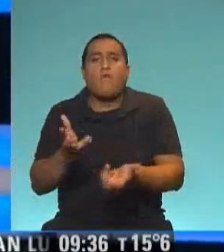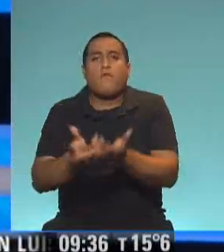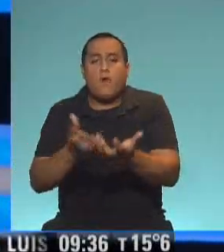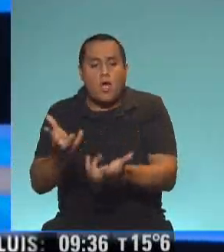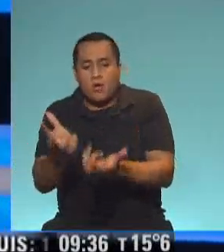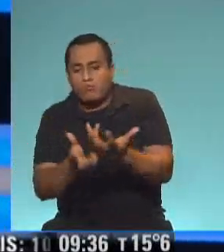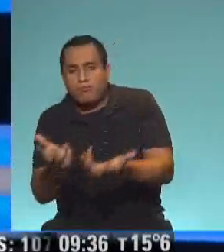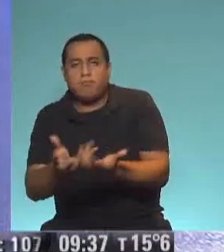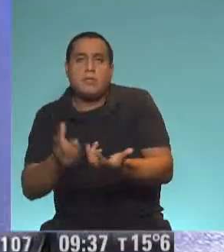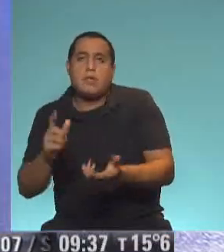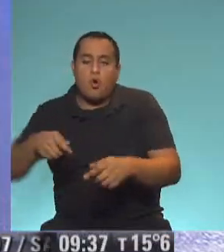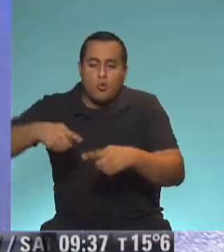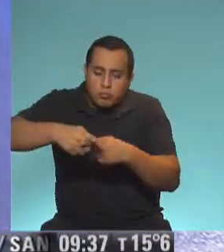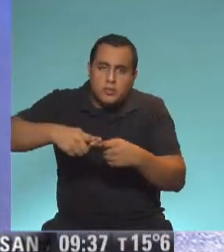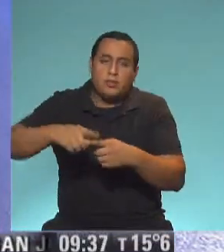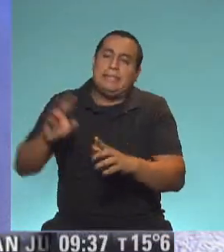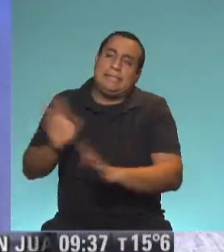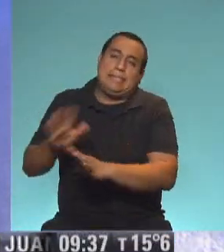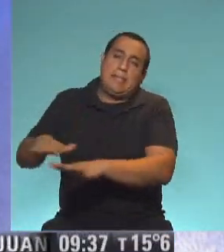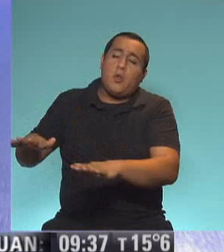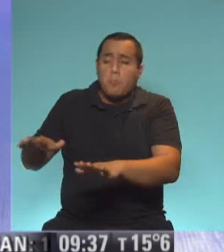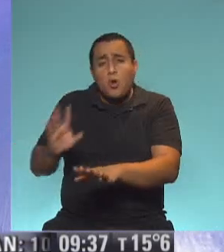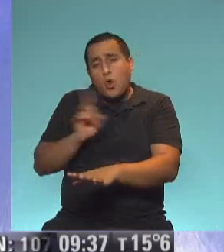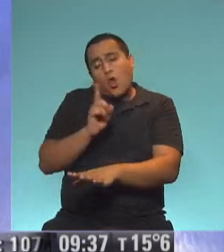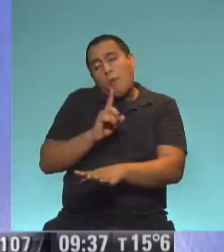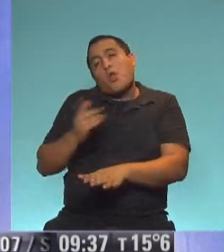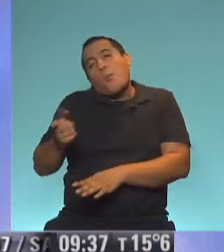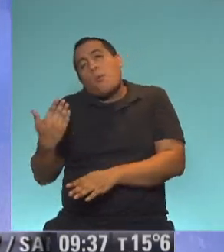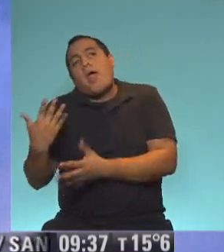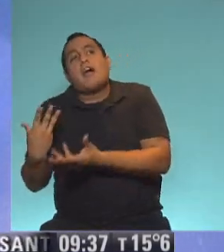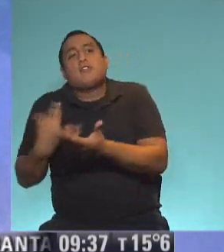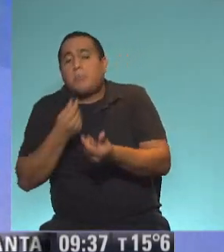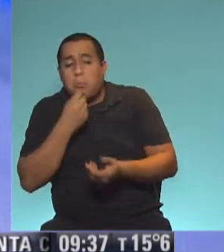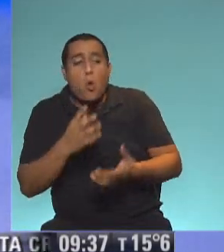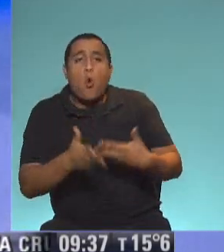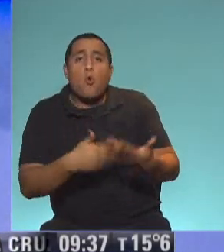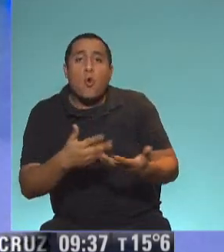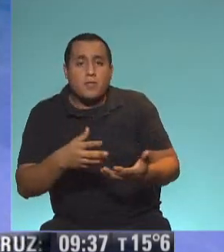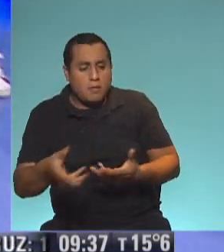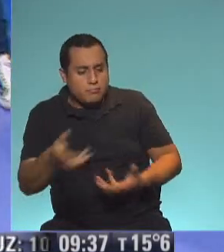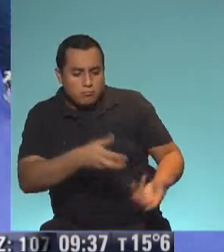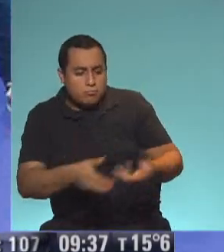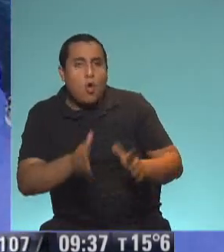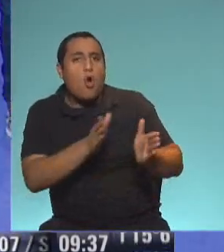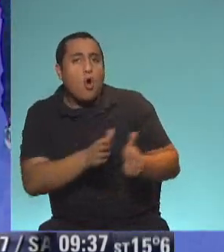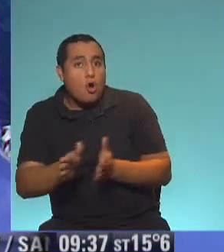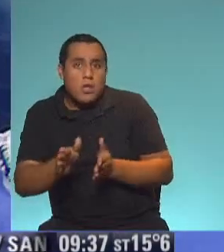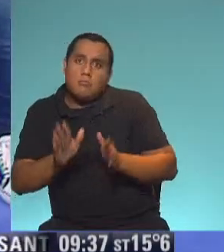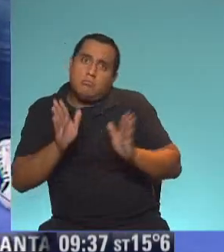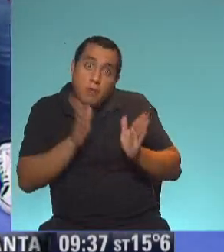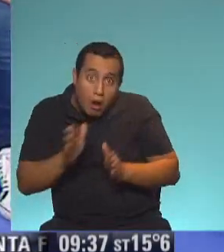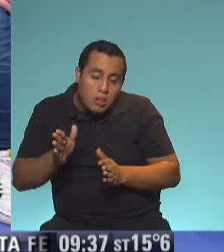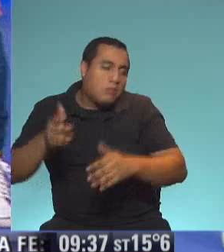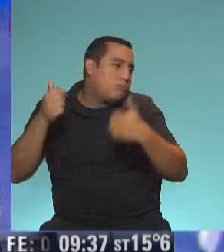el fuego y demás, claro, esas cuchillos. Cosas lo hacen los adultos. Pero pueden ayudar, pueden ordenar los juguetes, claro. Ya con ordenar los juguetes es un montón.